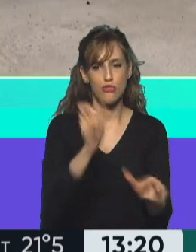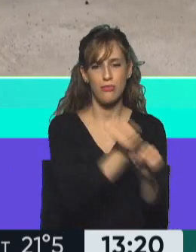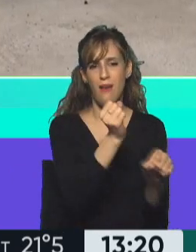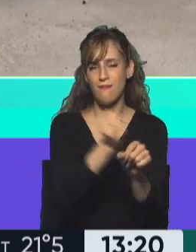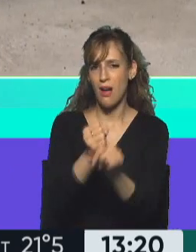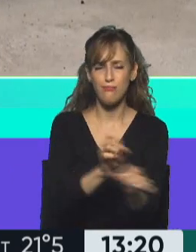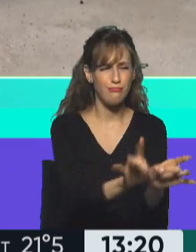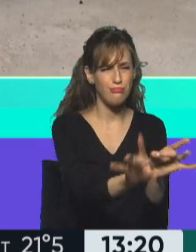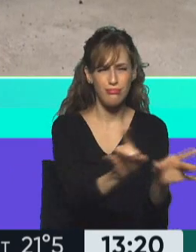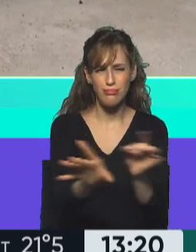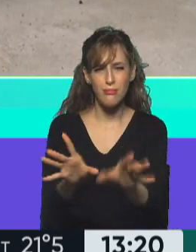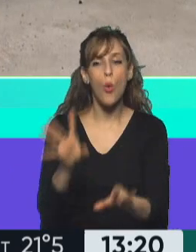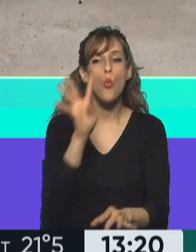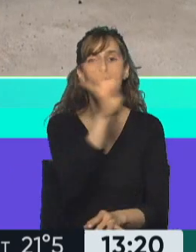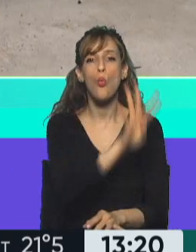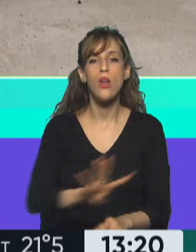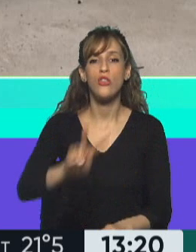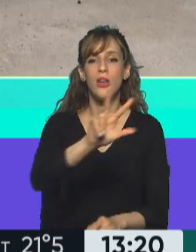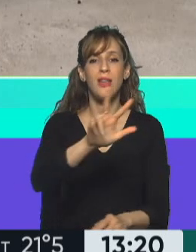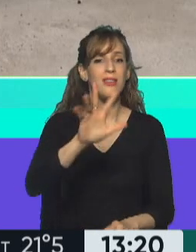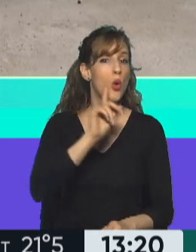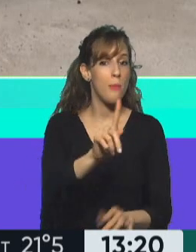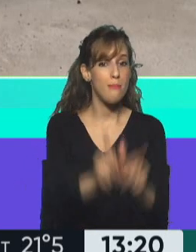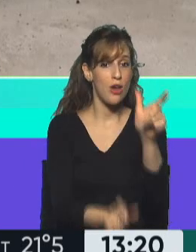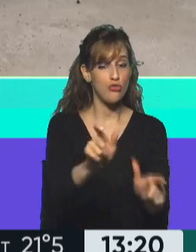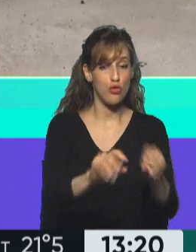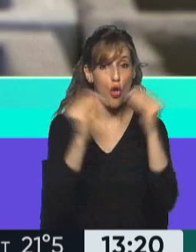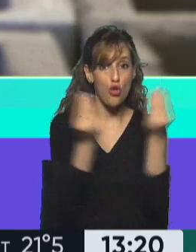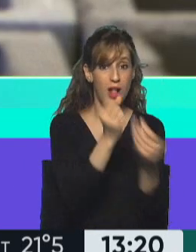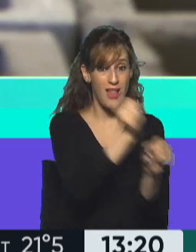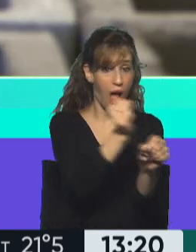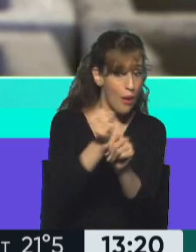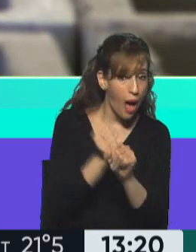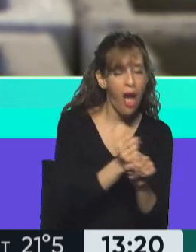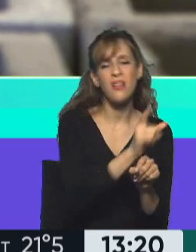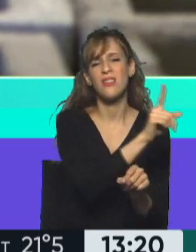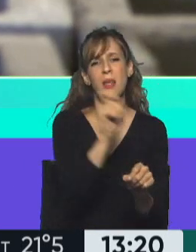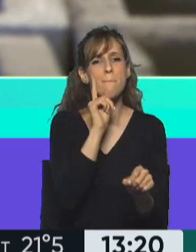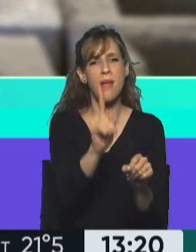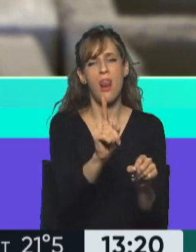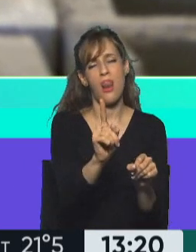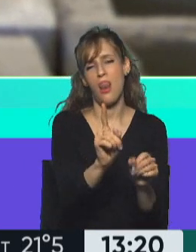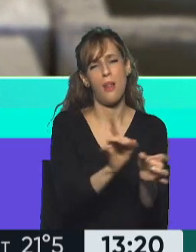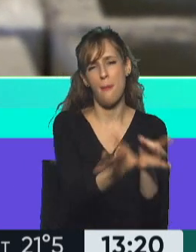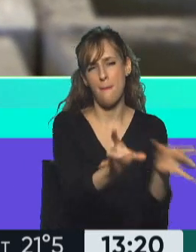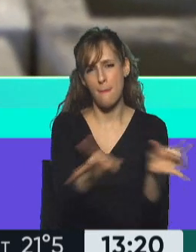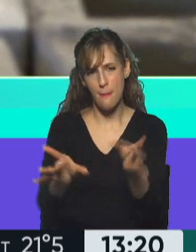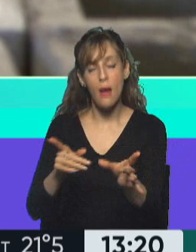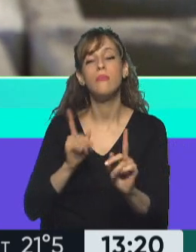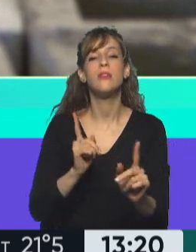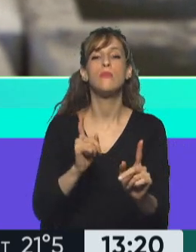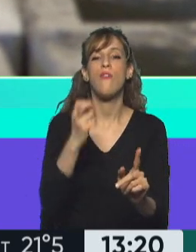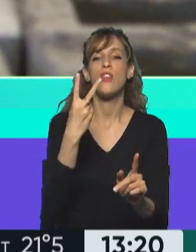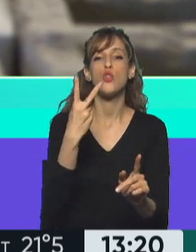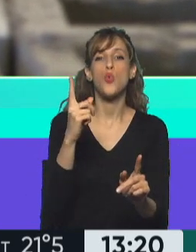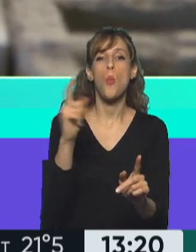de los 435.000 que teníamos, 100.000 previos a la pandemia. Cuando inició la pandemia, que veníamos, repito, 21 meses de caída